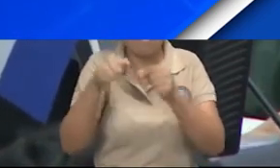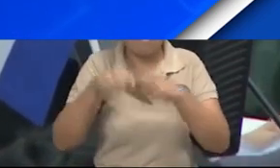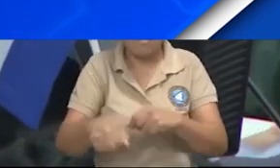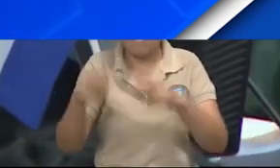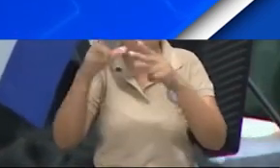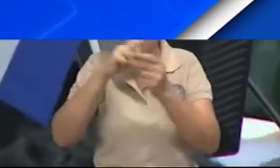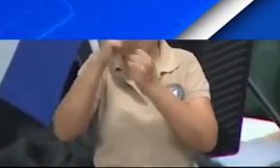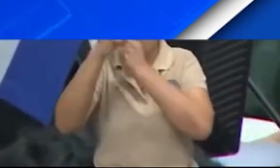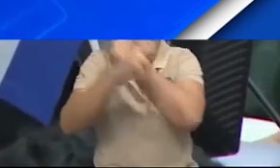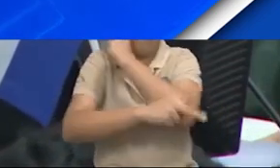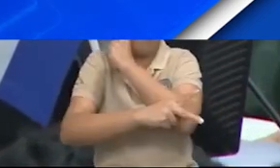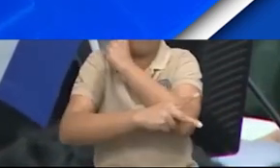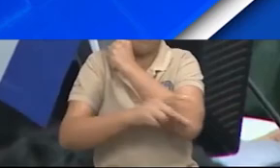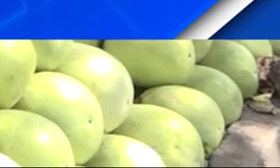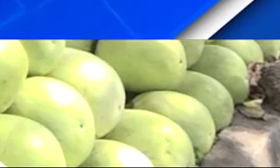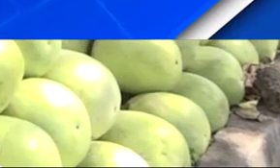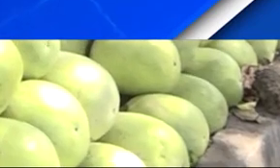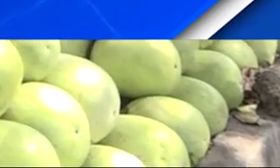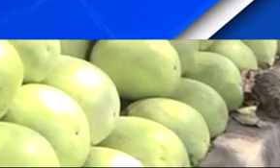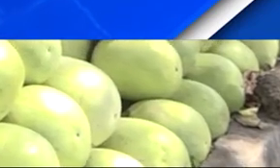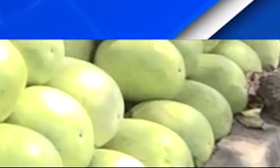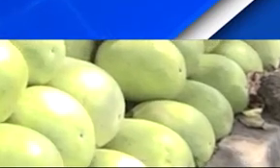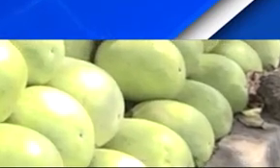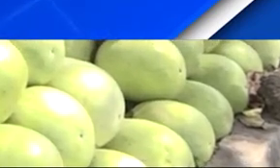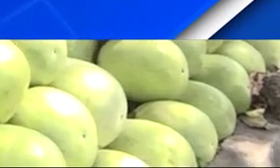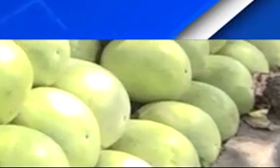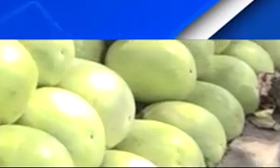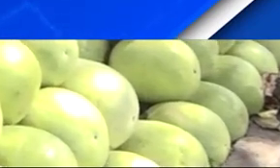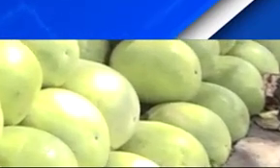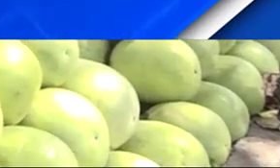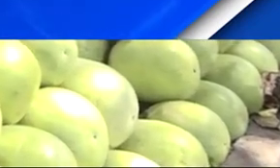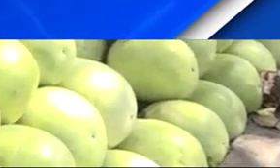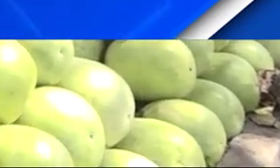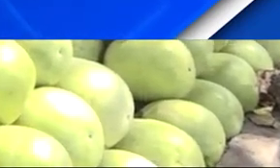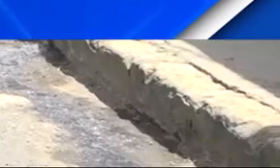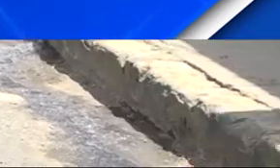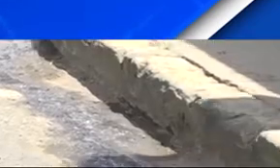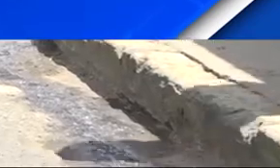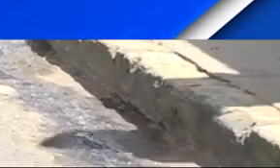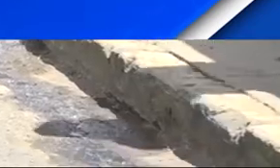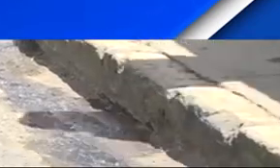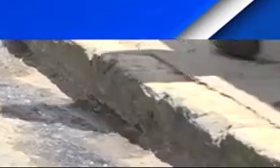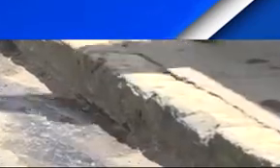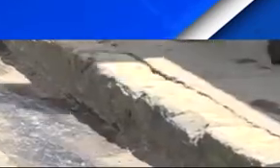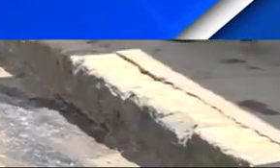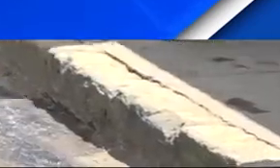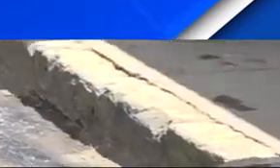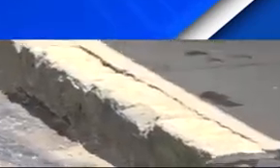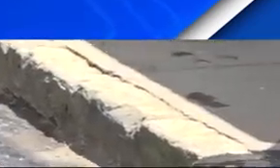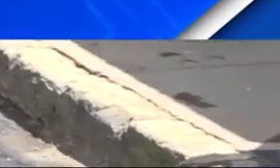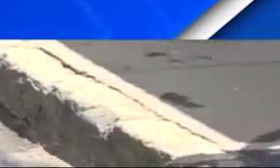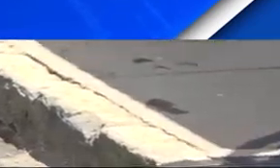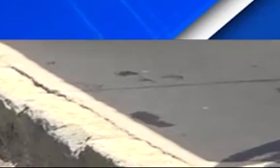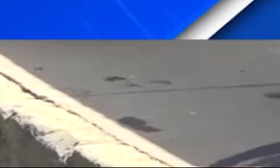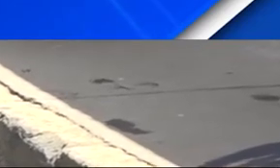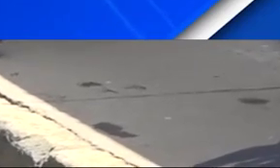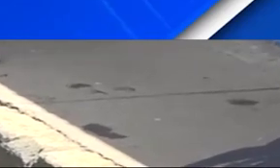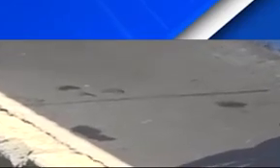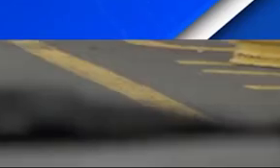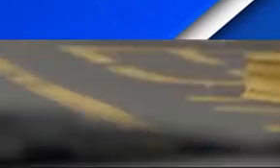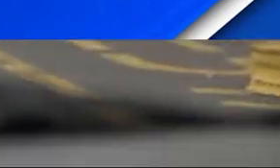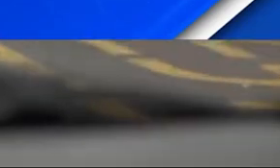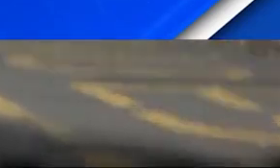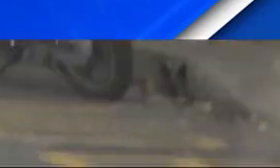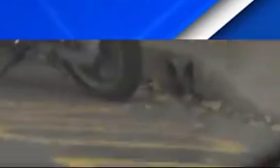país. Un 17 de junio del año 2002 nació formalmente nuestra organización,